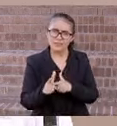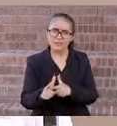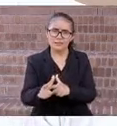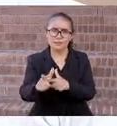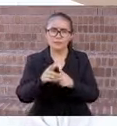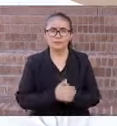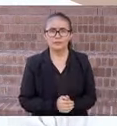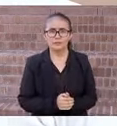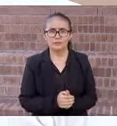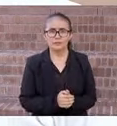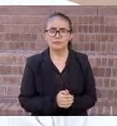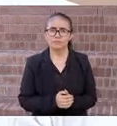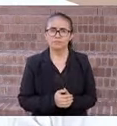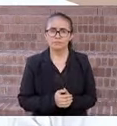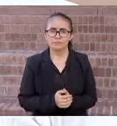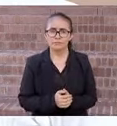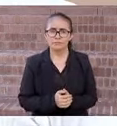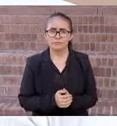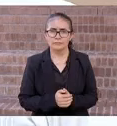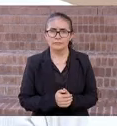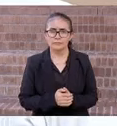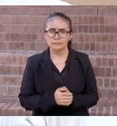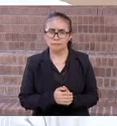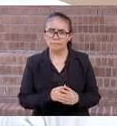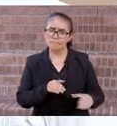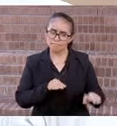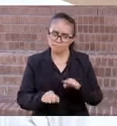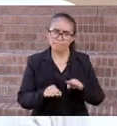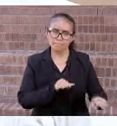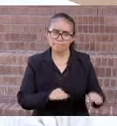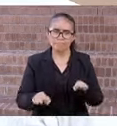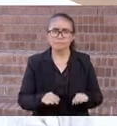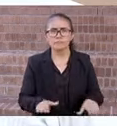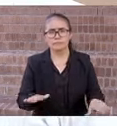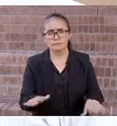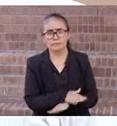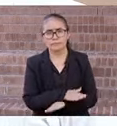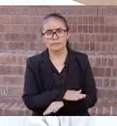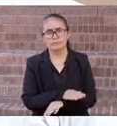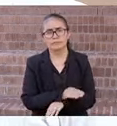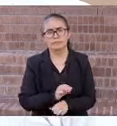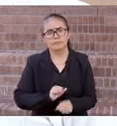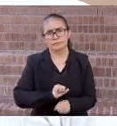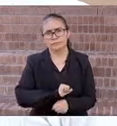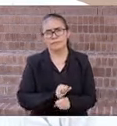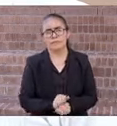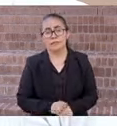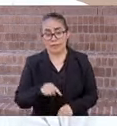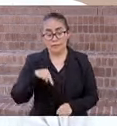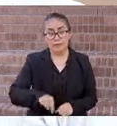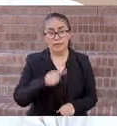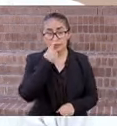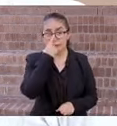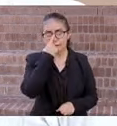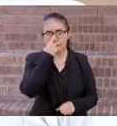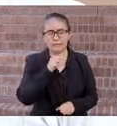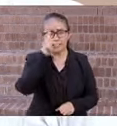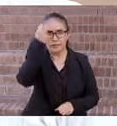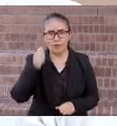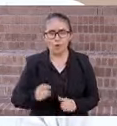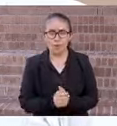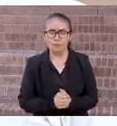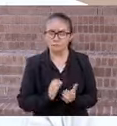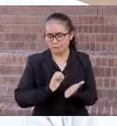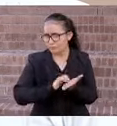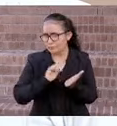con el proceso de transformación y aquí en tecuala está